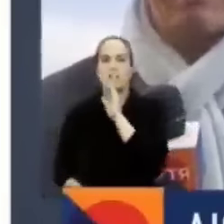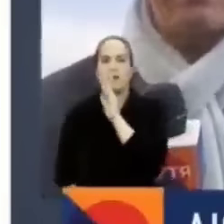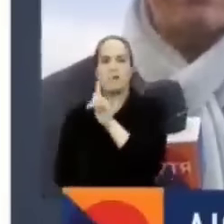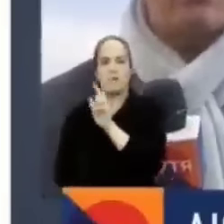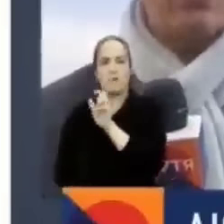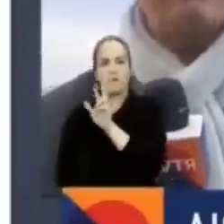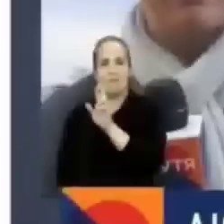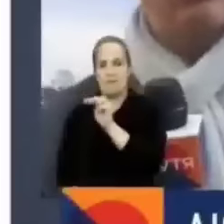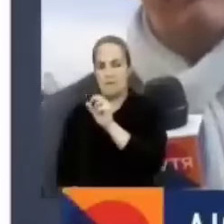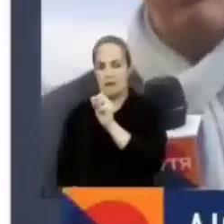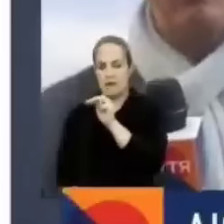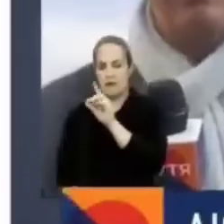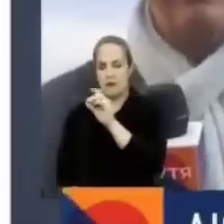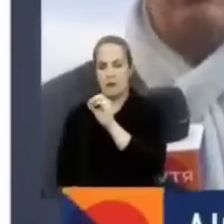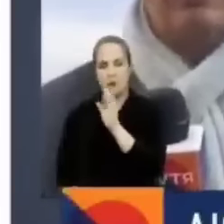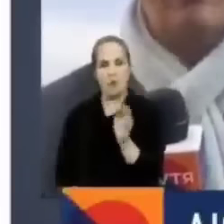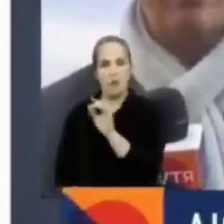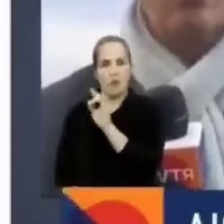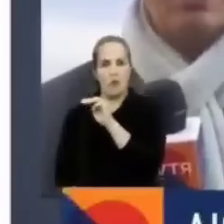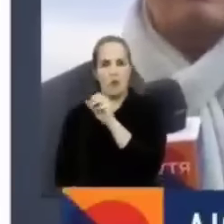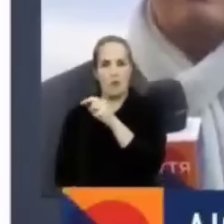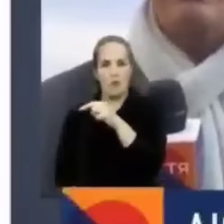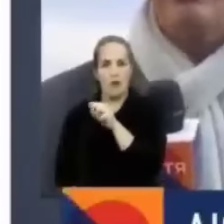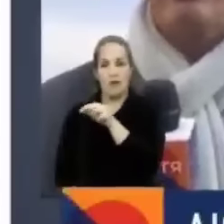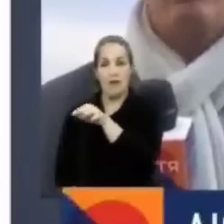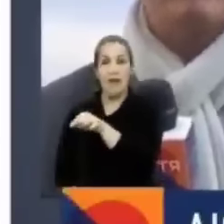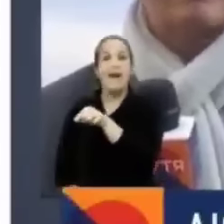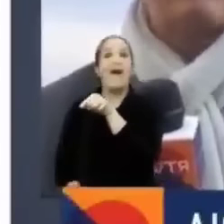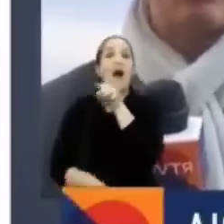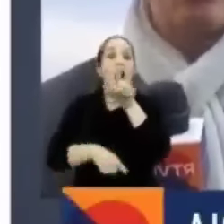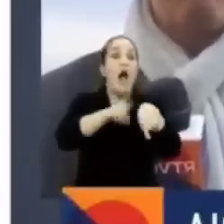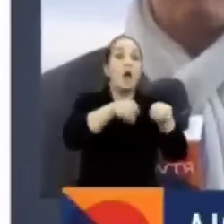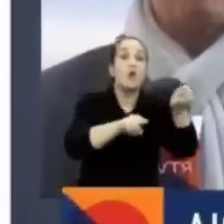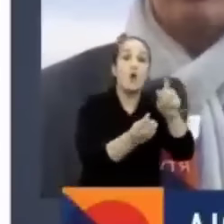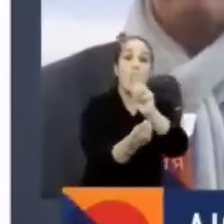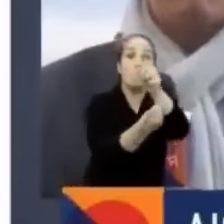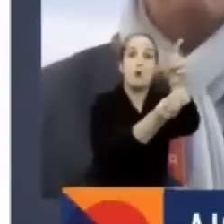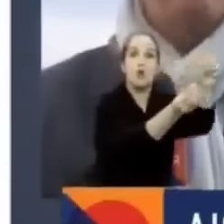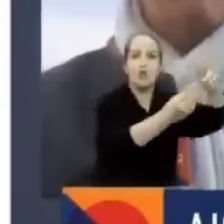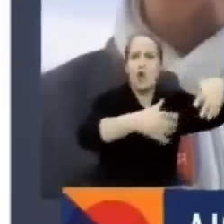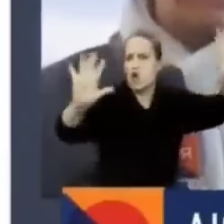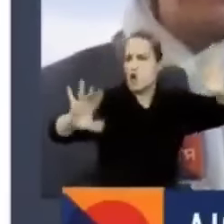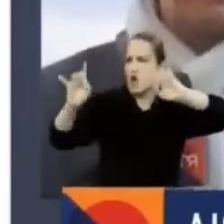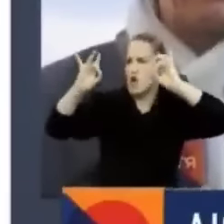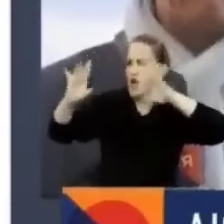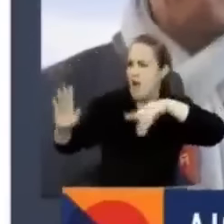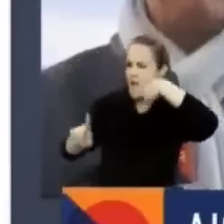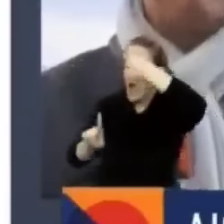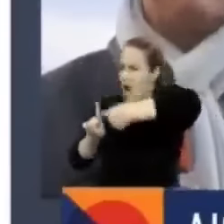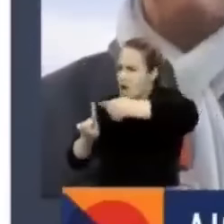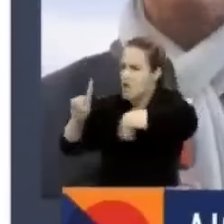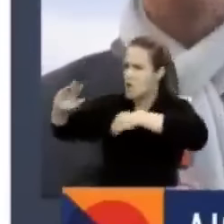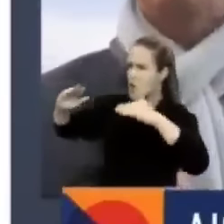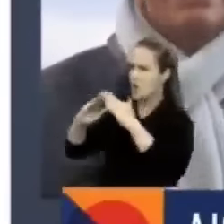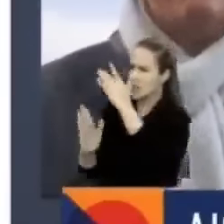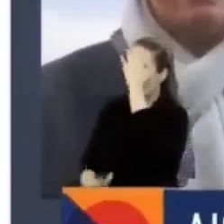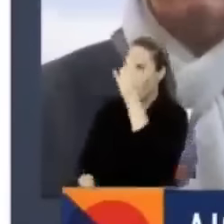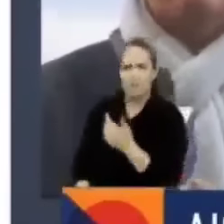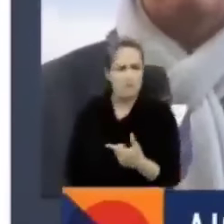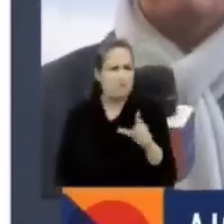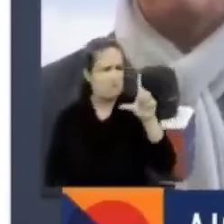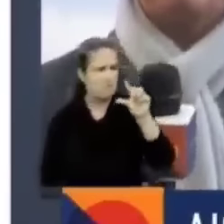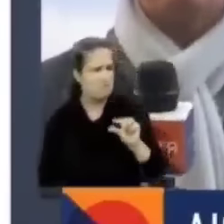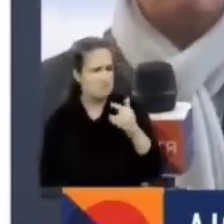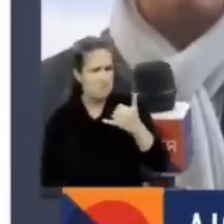en Colombia han querido hacer, los enemigos políticos del gobierno han querido hacer un escándalo por una inversión pequeña, relativamente pequeña, que ya